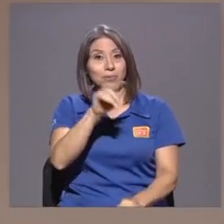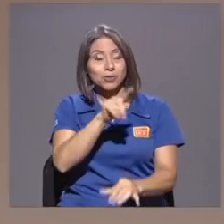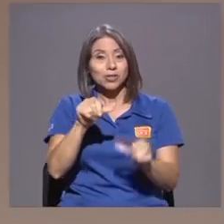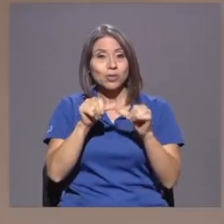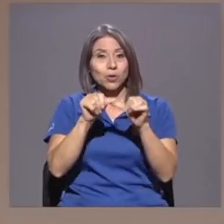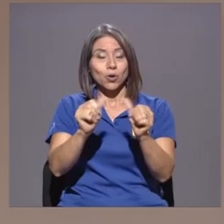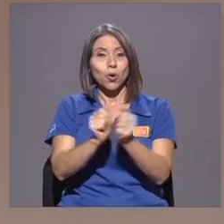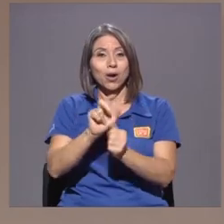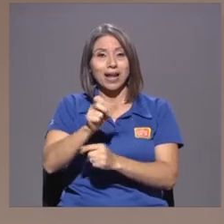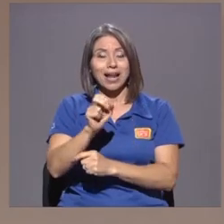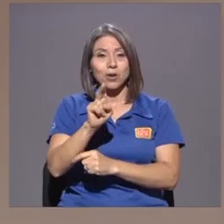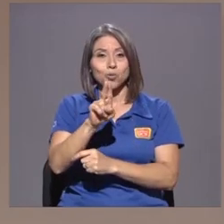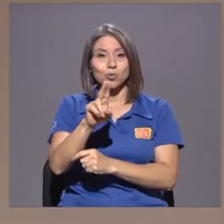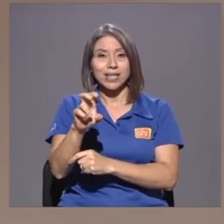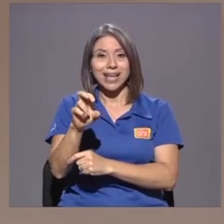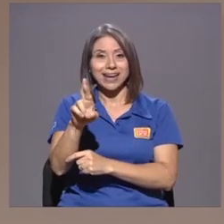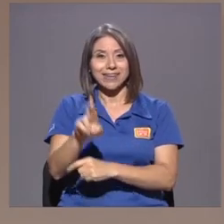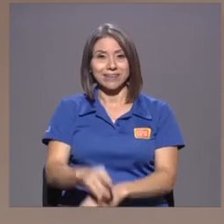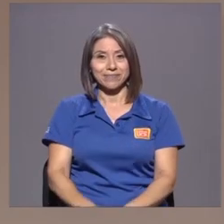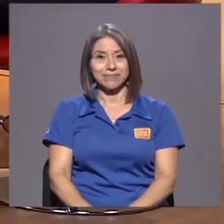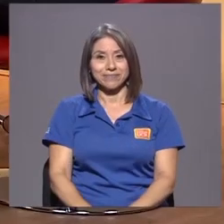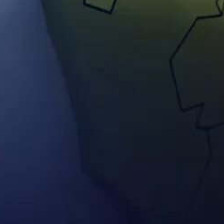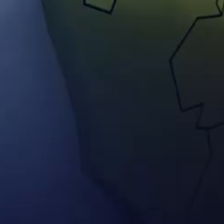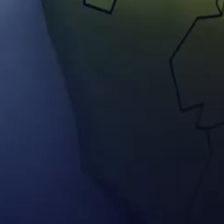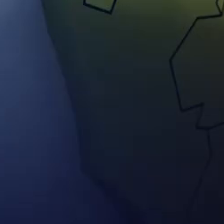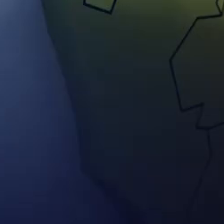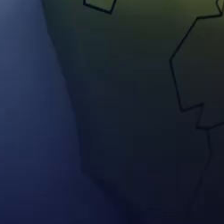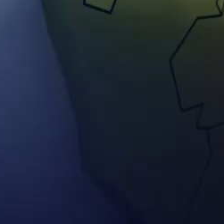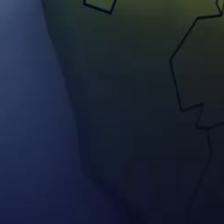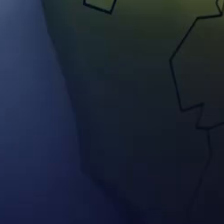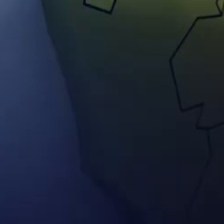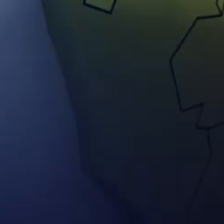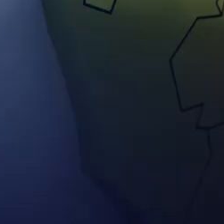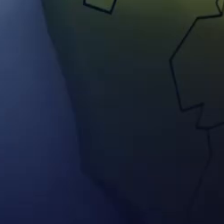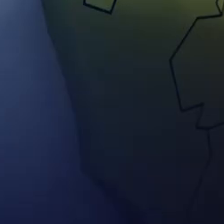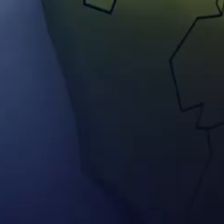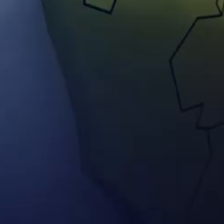queden con canal loser no